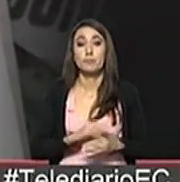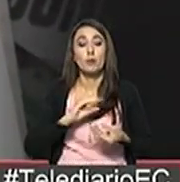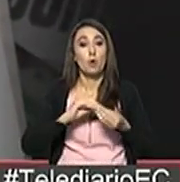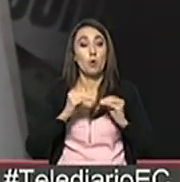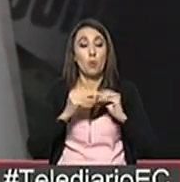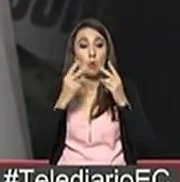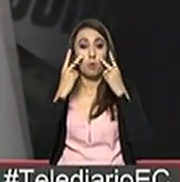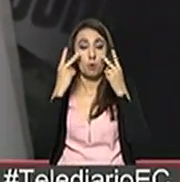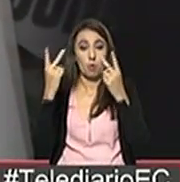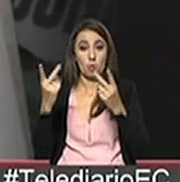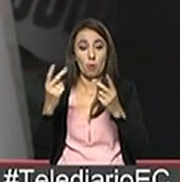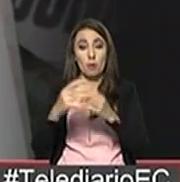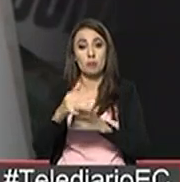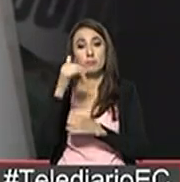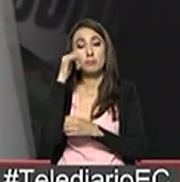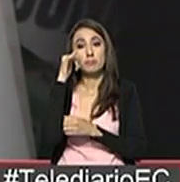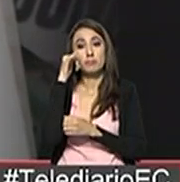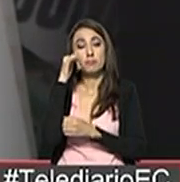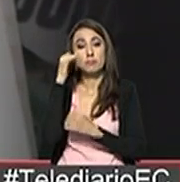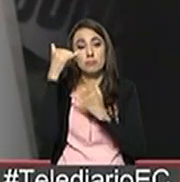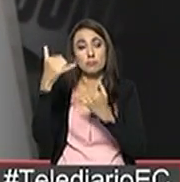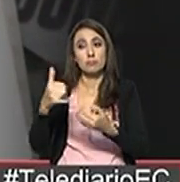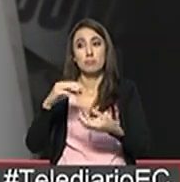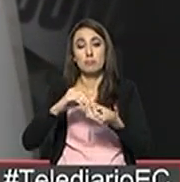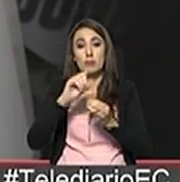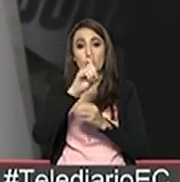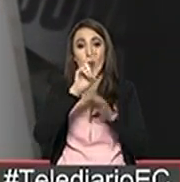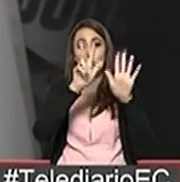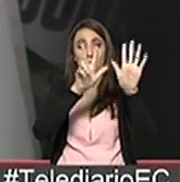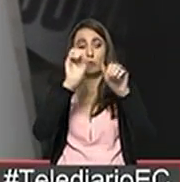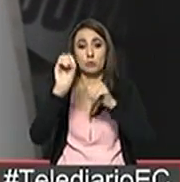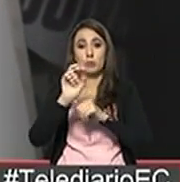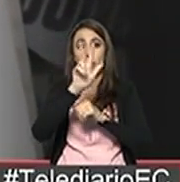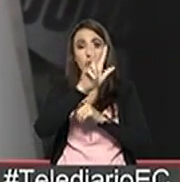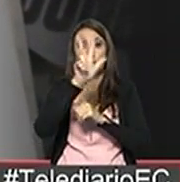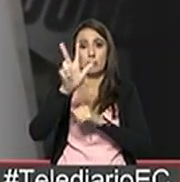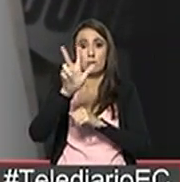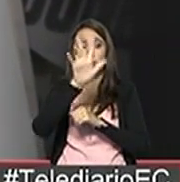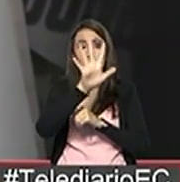Cualquier información usted se puede comunicar al